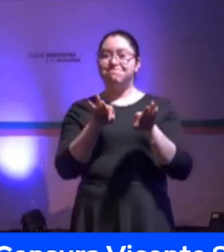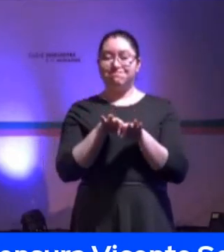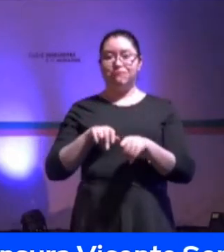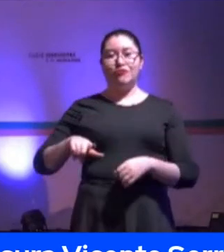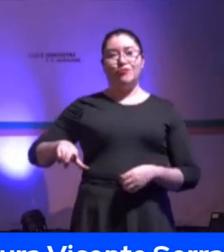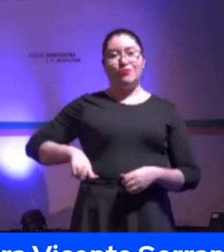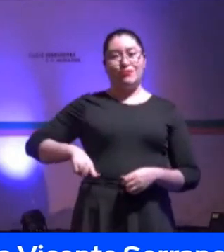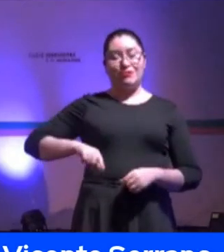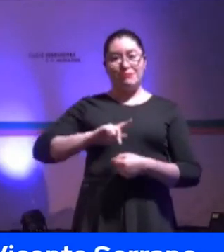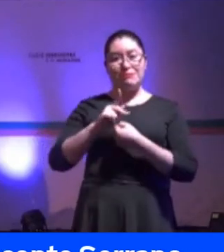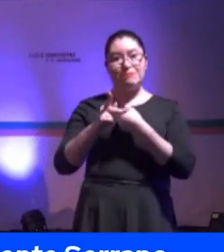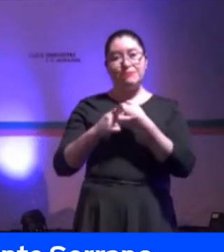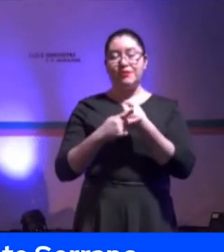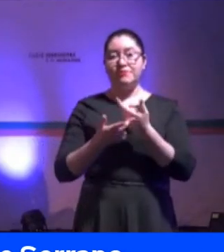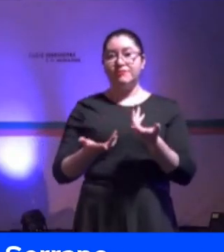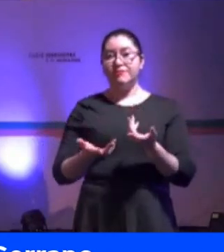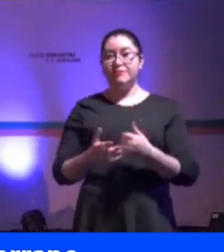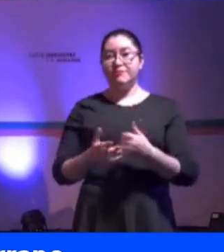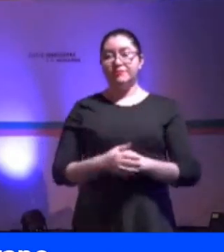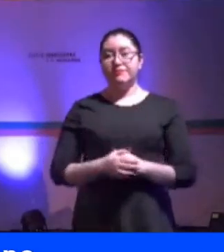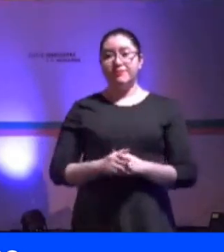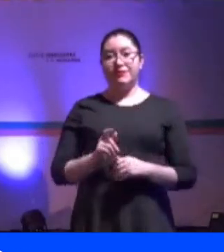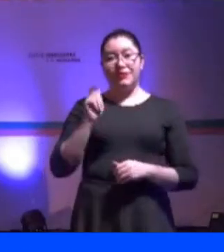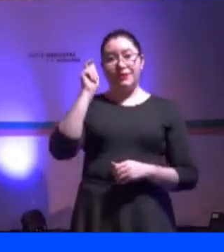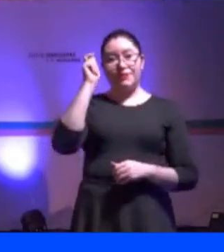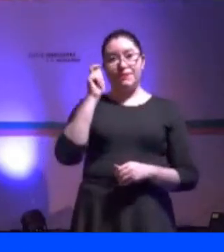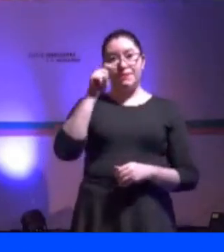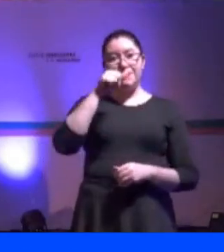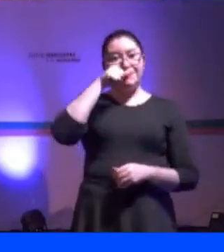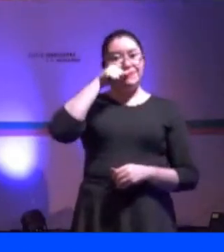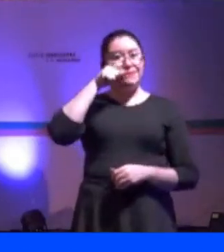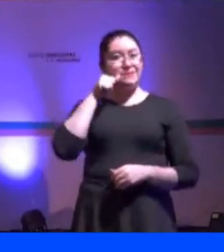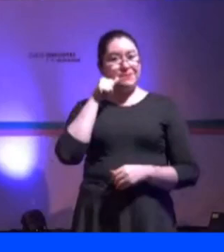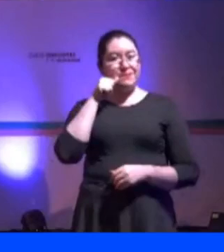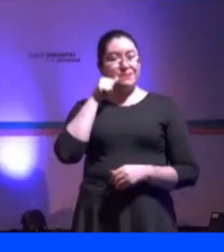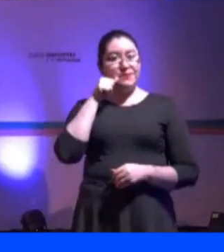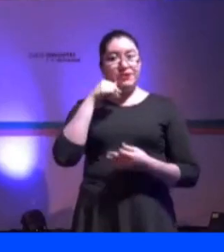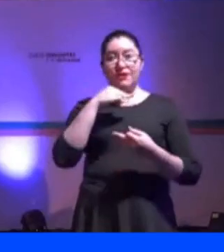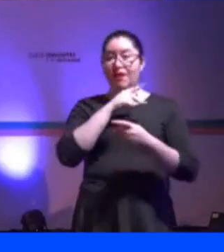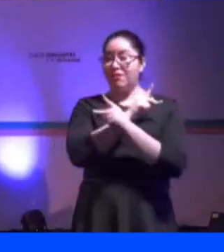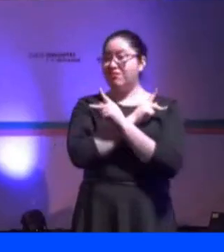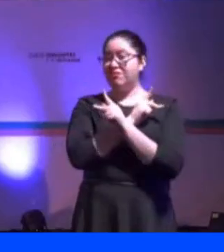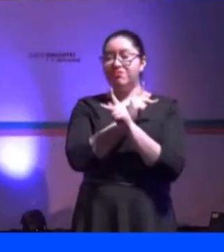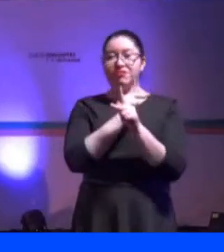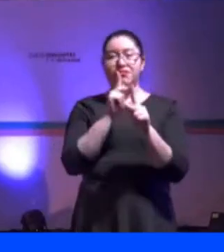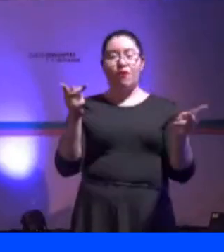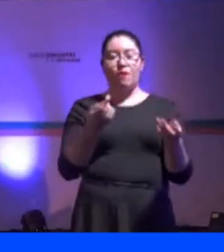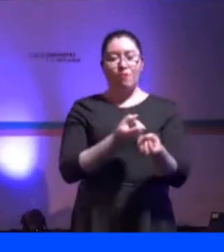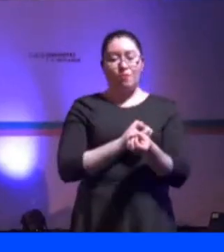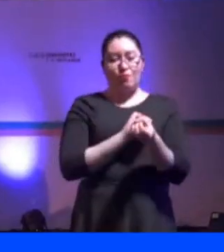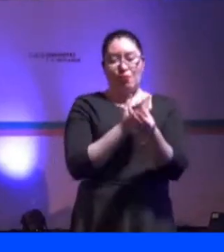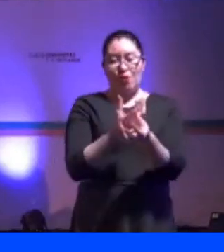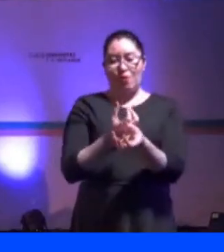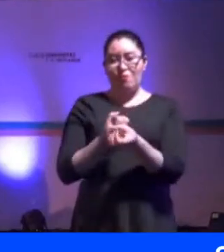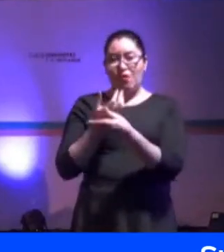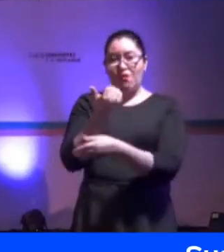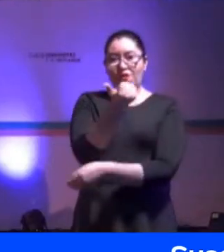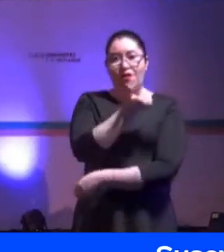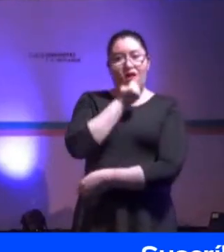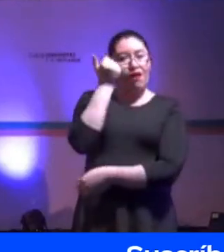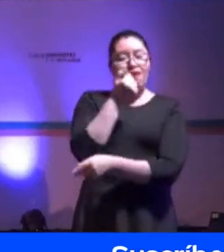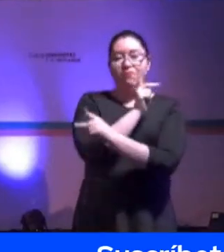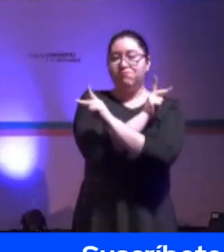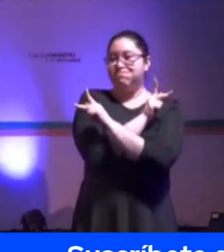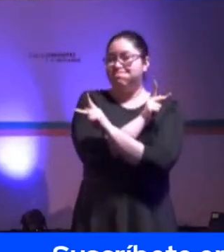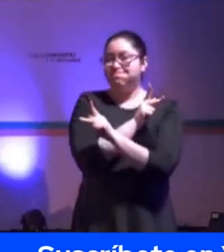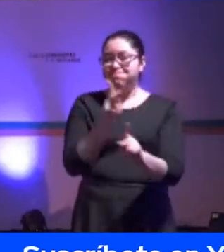gobiernos de este país, becas Benito Juárez, universal, para todos los alumnos sin